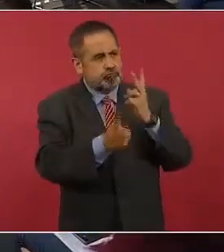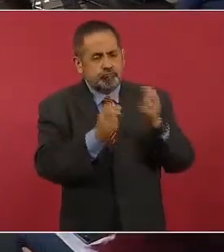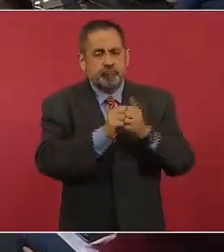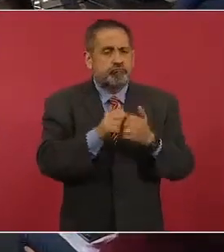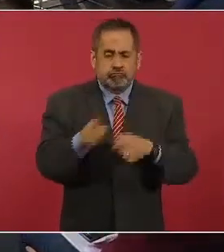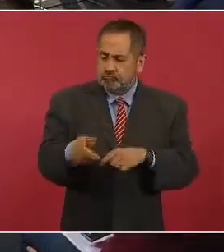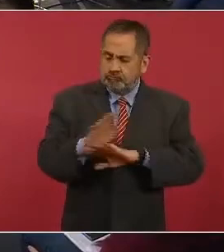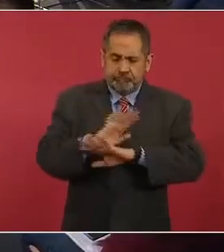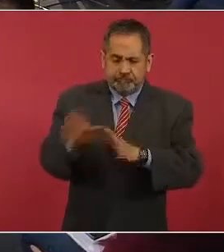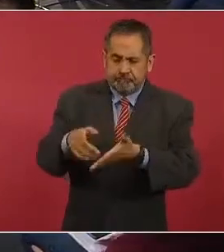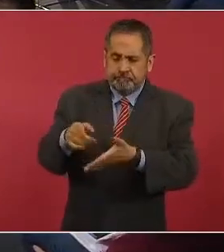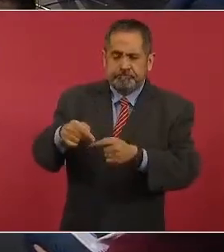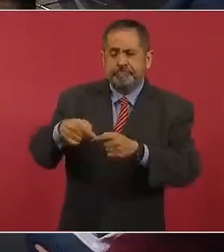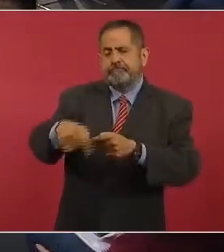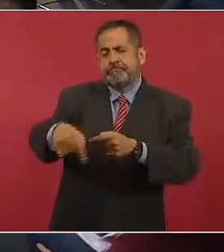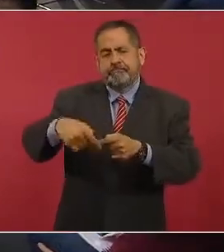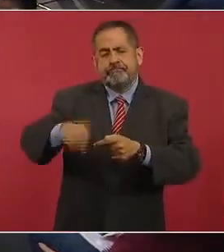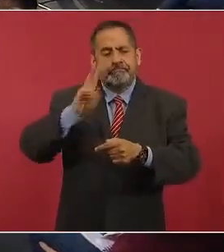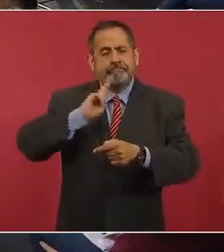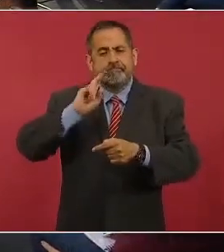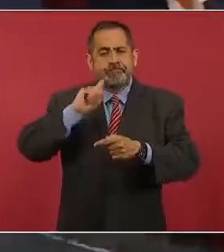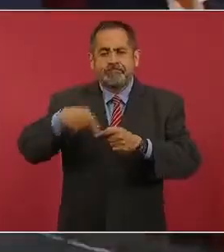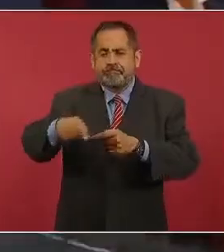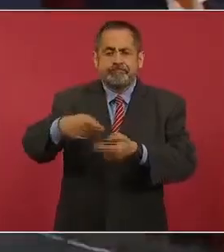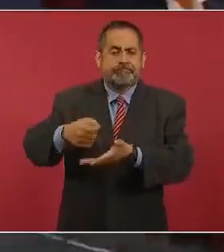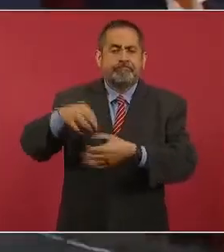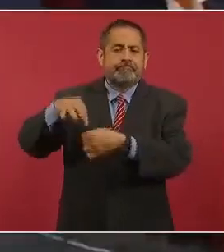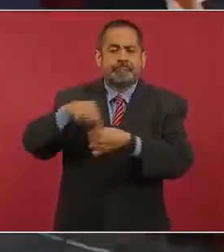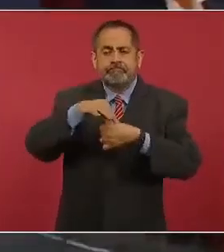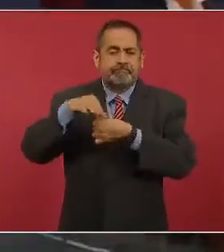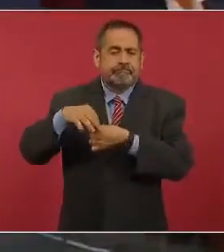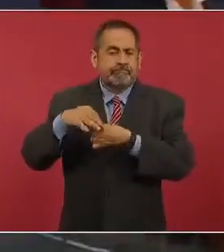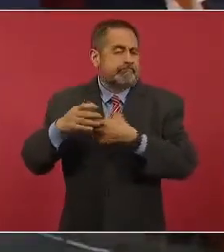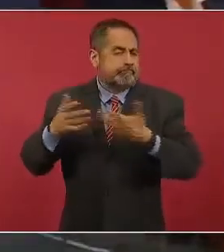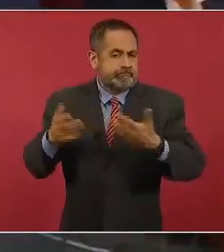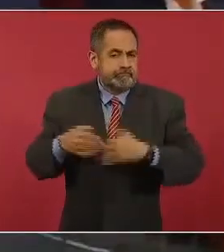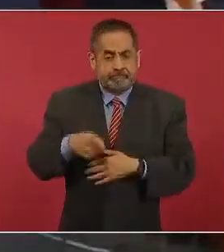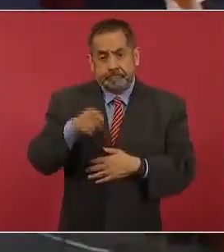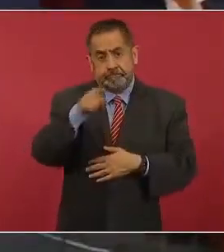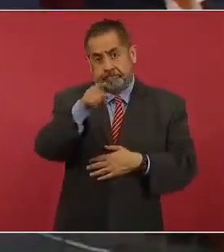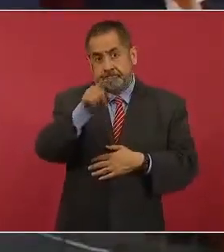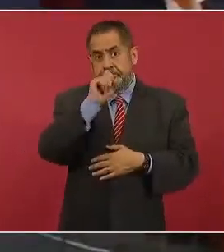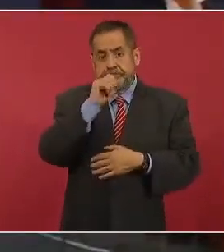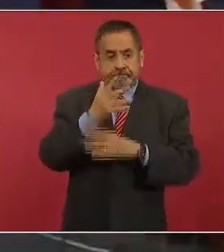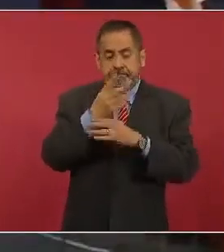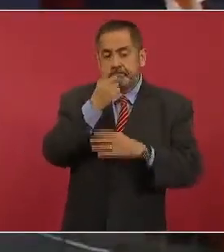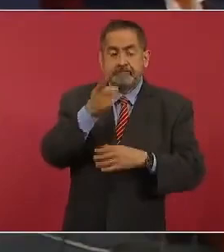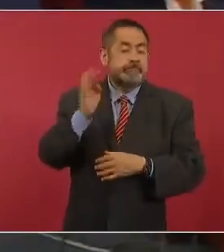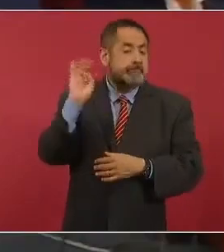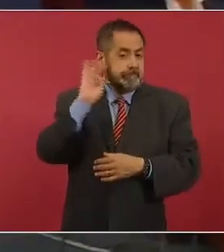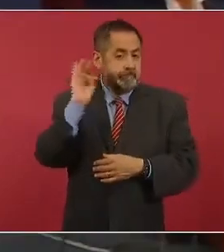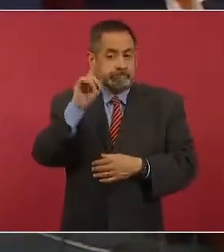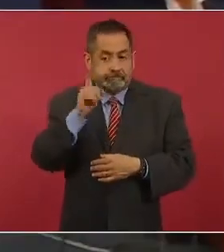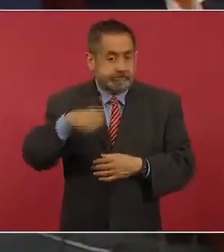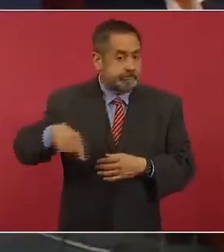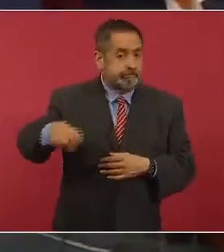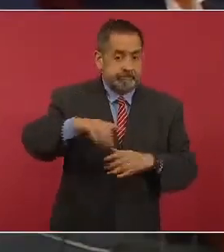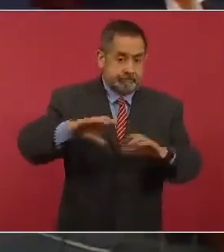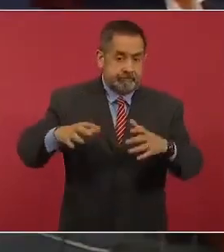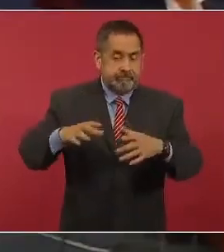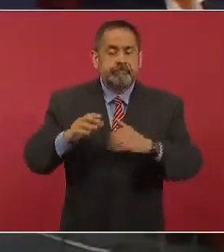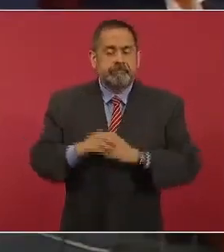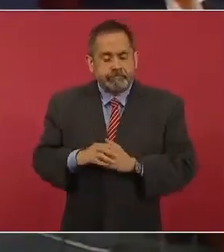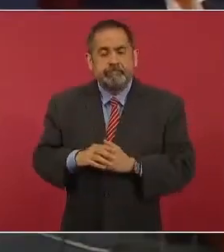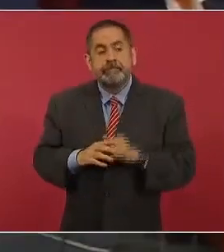reforma que ya está pues a poco tiempo de que se vote? Usted también había señalado que existía la posibilidad de que